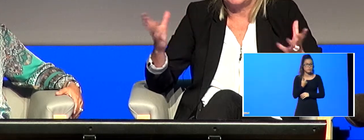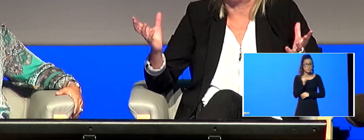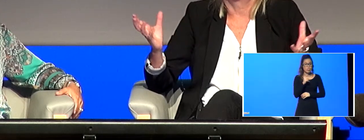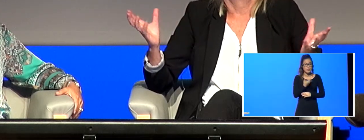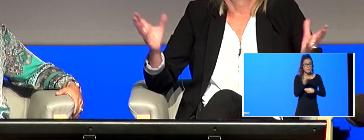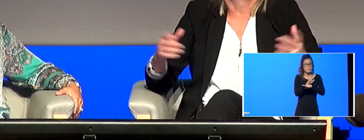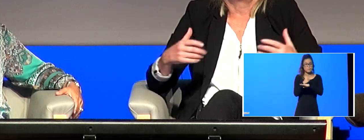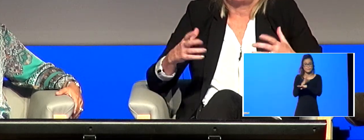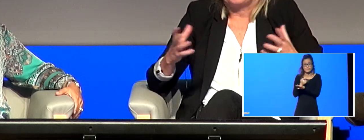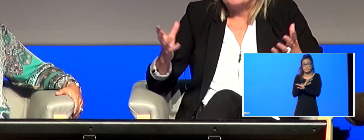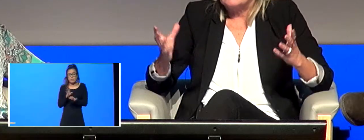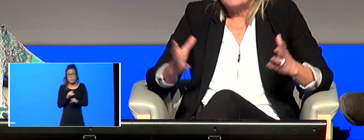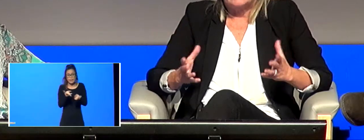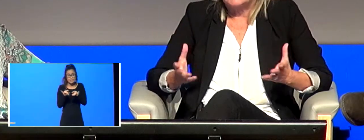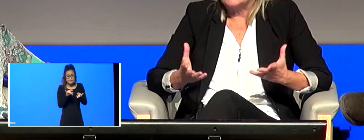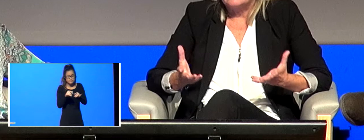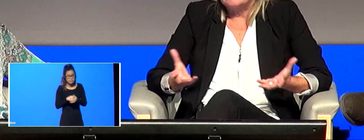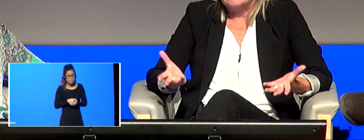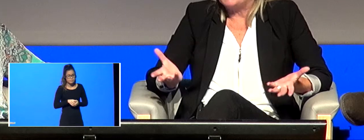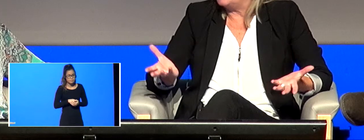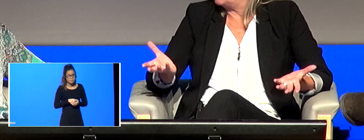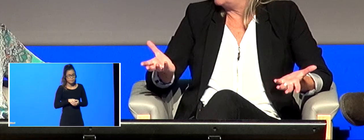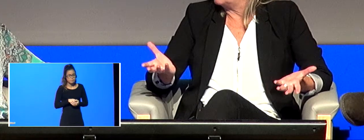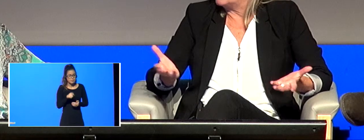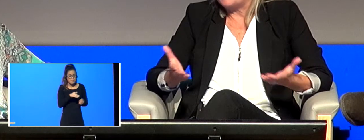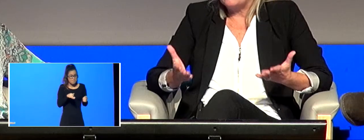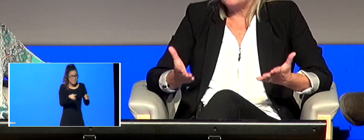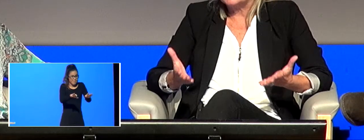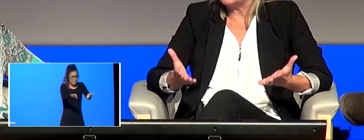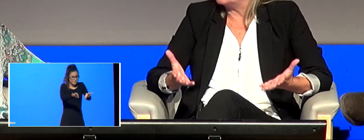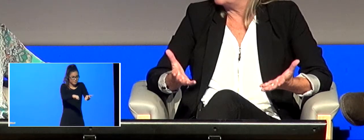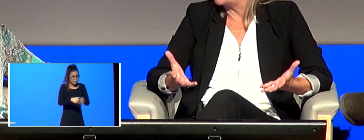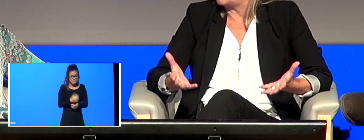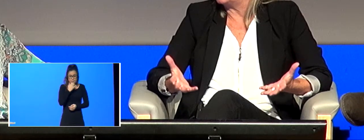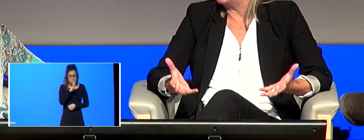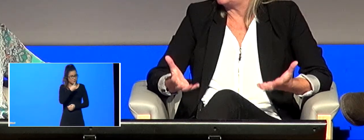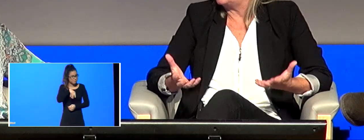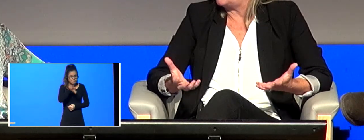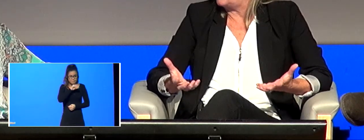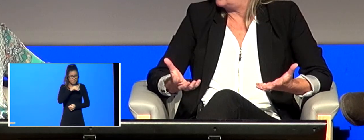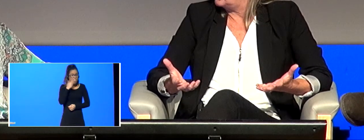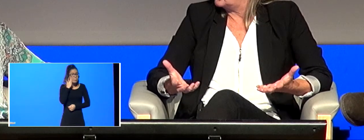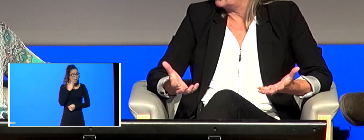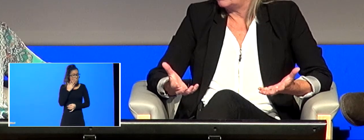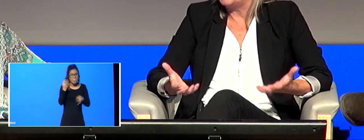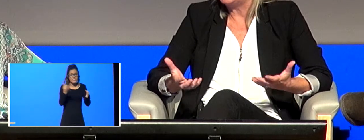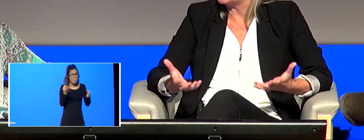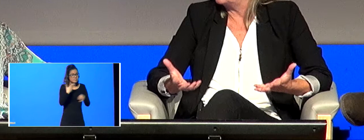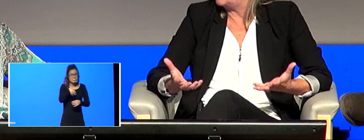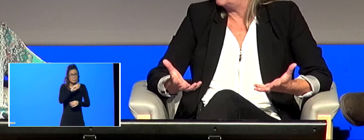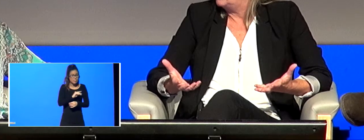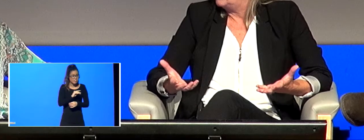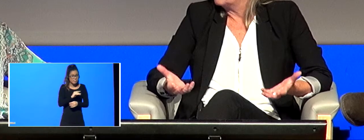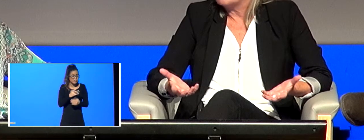flores. Es que bide hori da, ez badugu ulertzen ondo zer dan dignidadea,